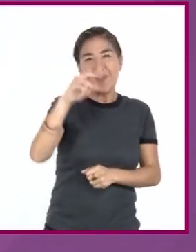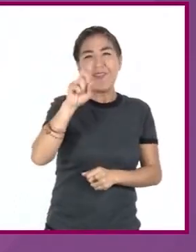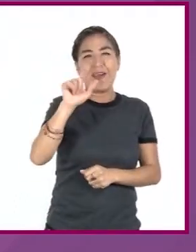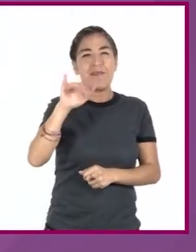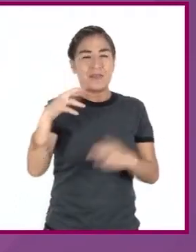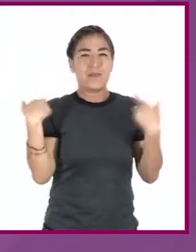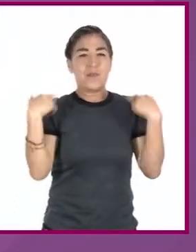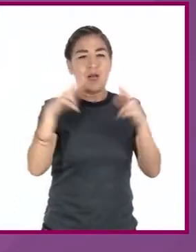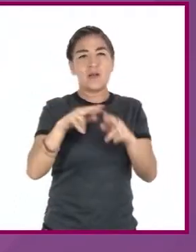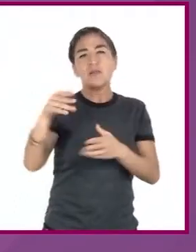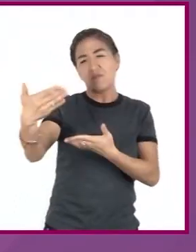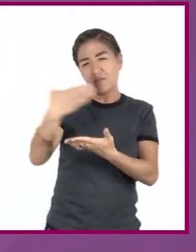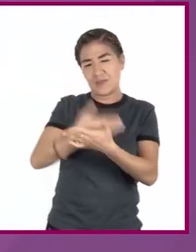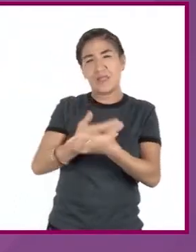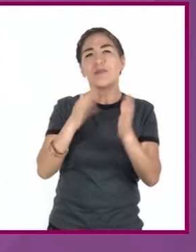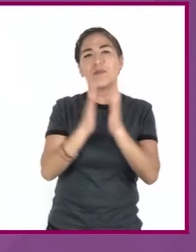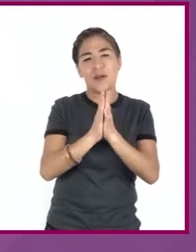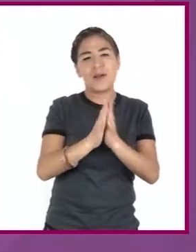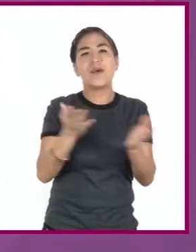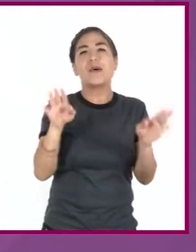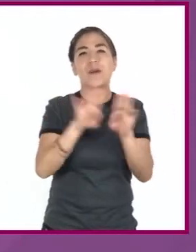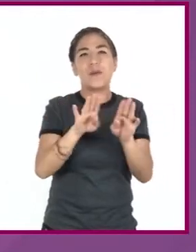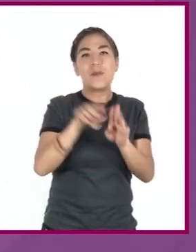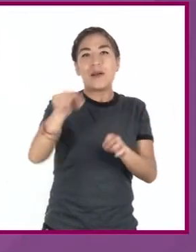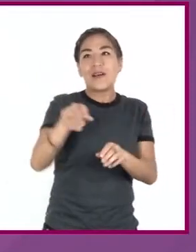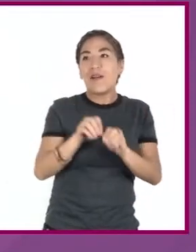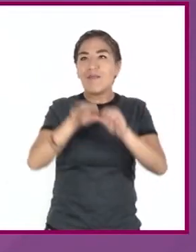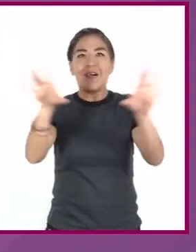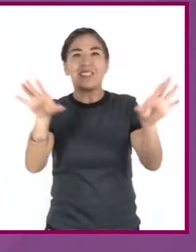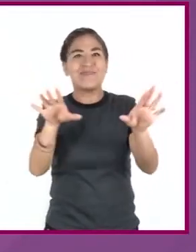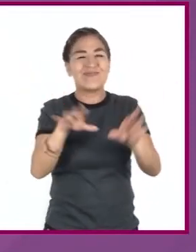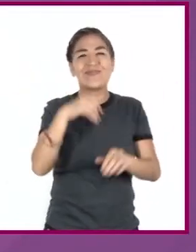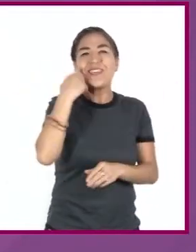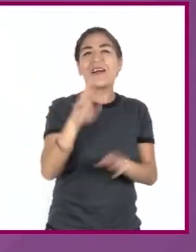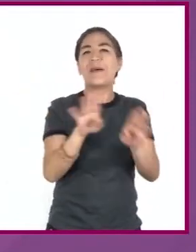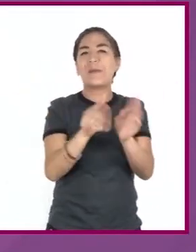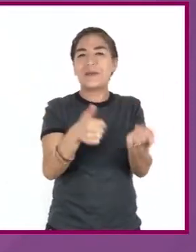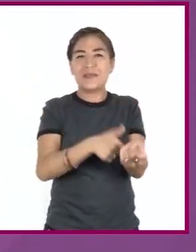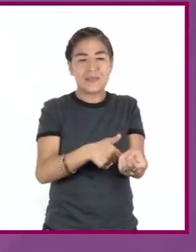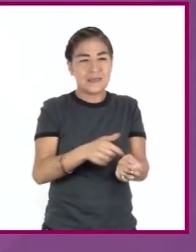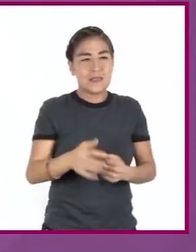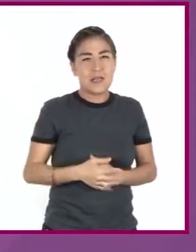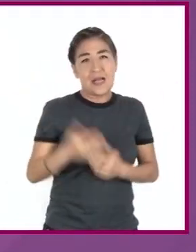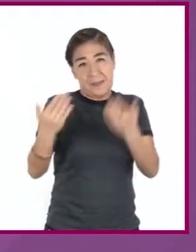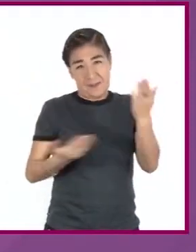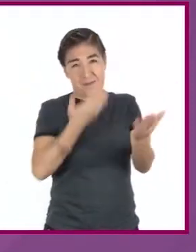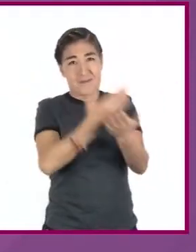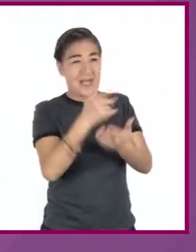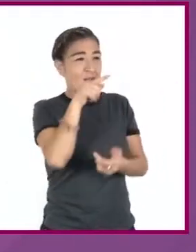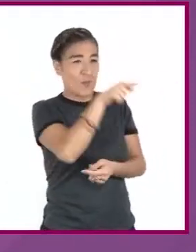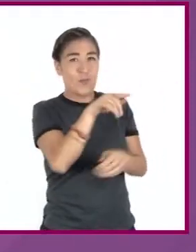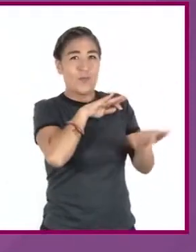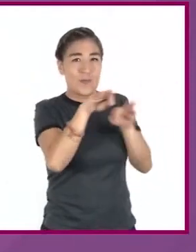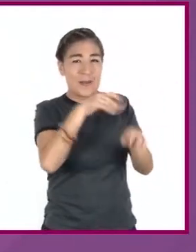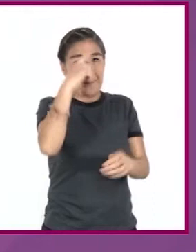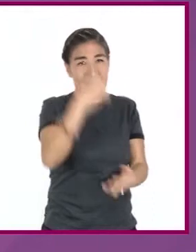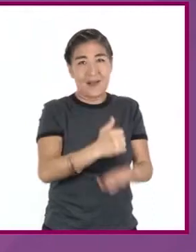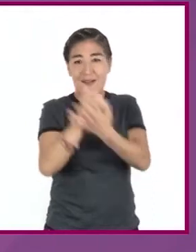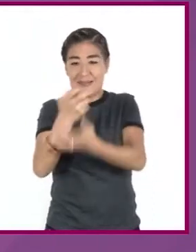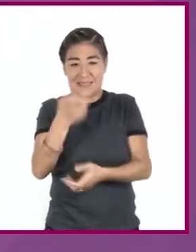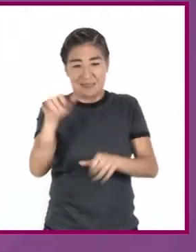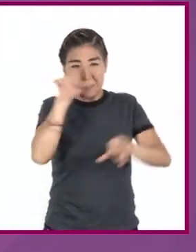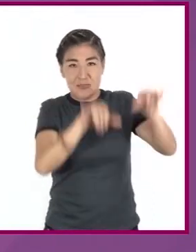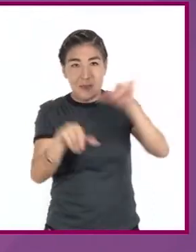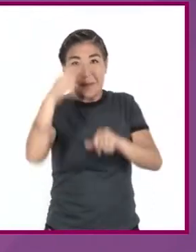mi solicitud, ya que no quería suspender los experimentos. Entonces le pidió que usted trabajara como ayudante en el laboratorio